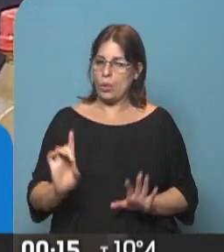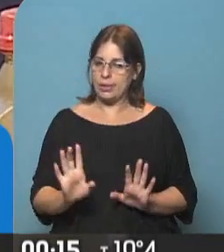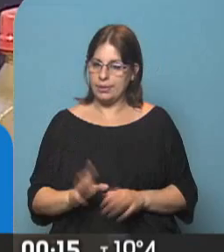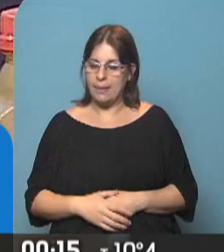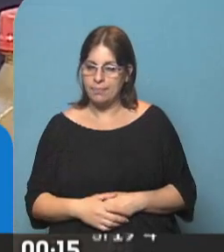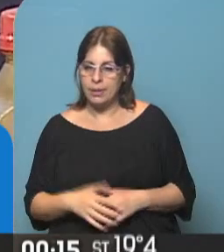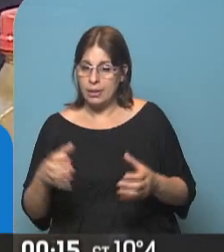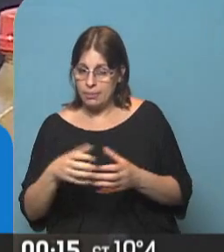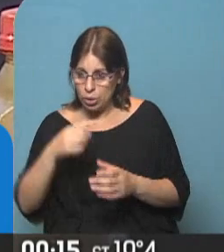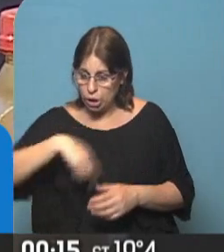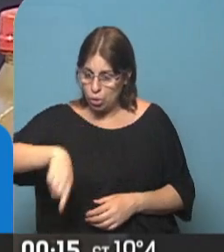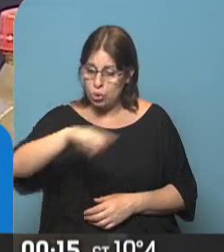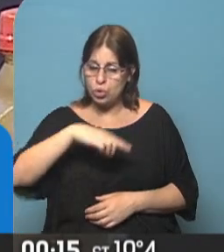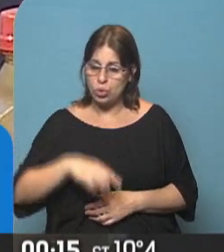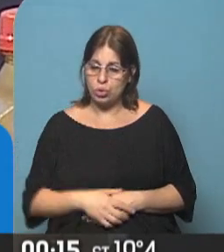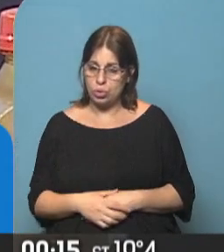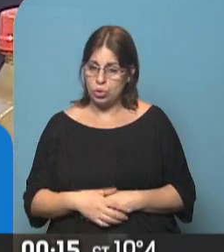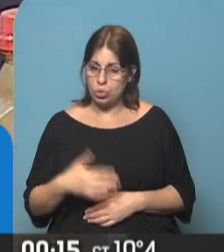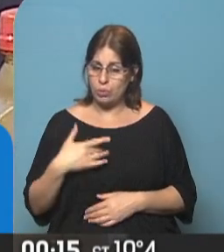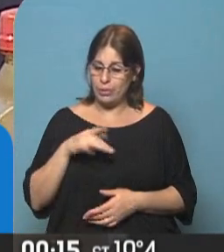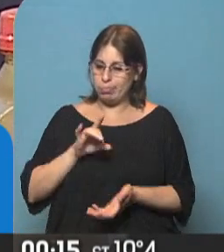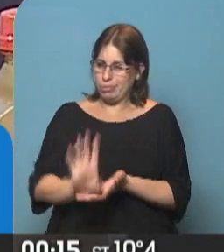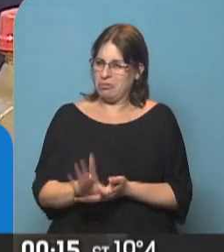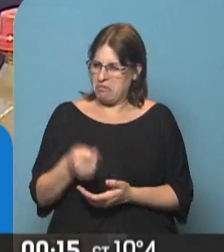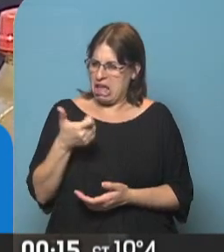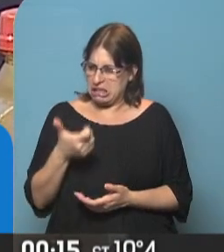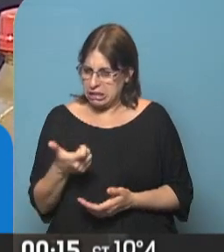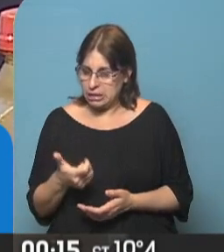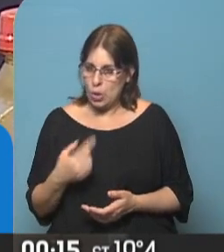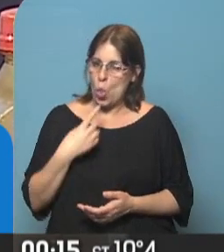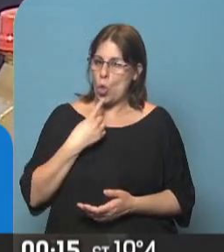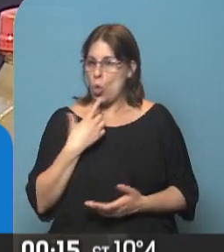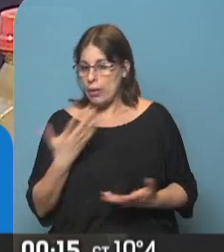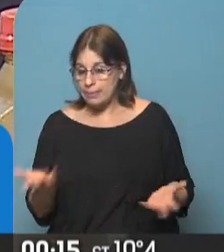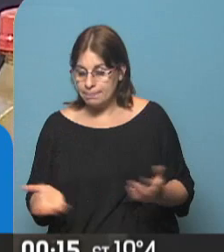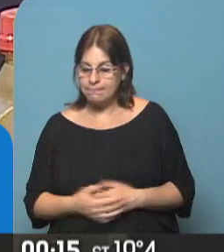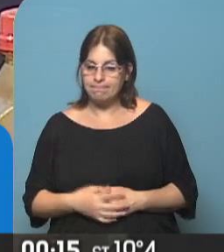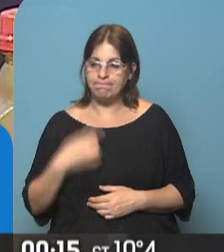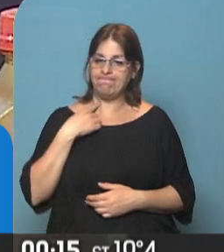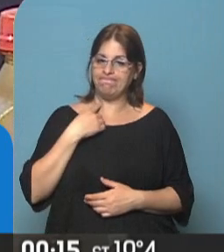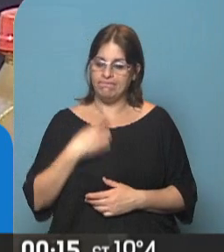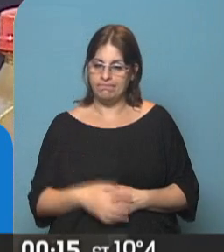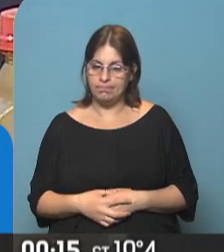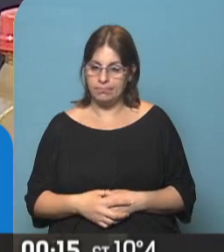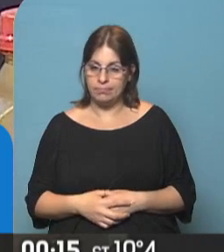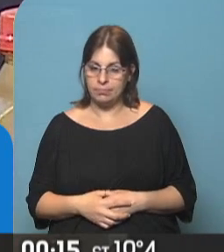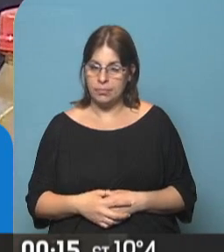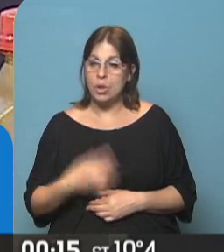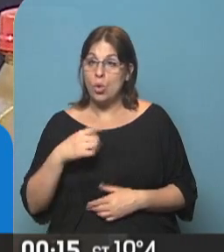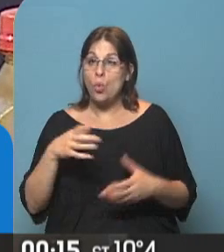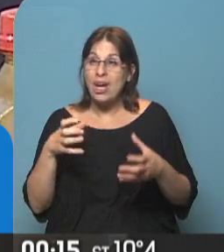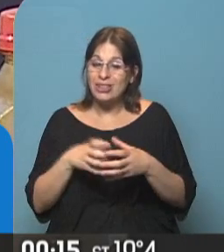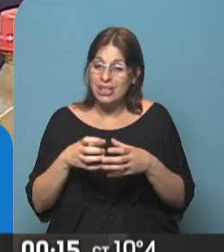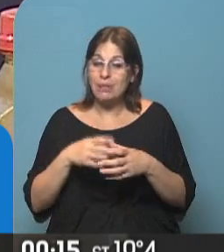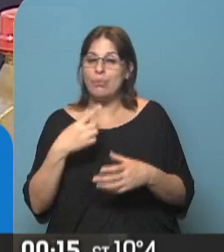una pelota que nosotros podíamos haber rechazado fácilmente, y bueno, dudamos, y cuando dudás, un equipo que